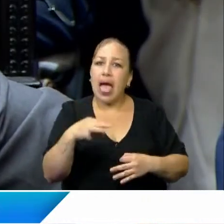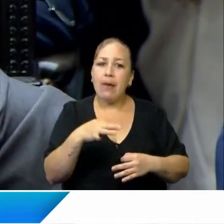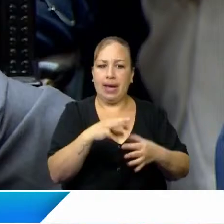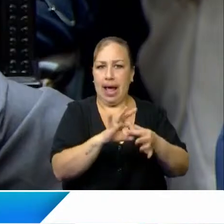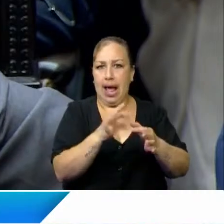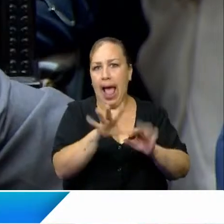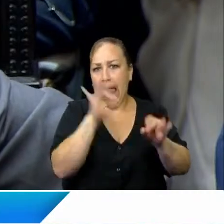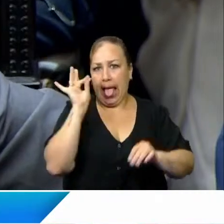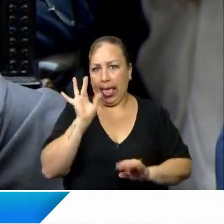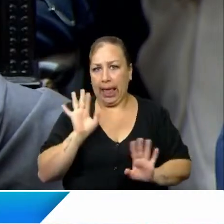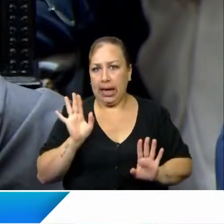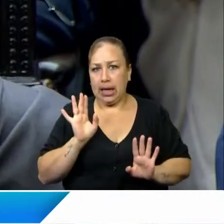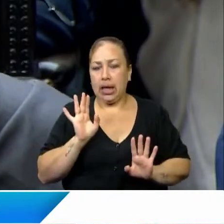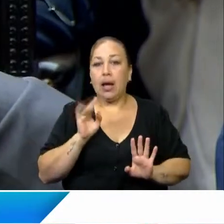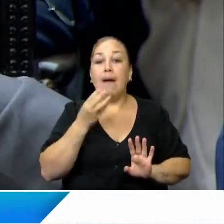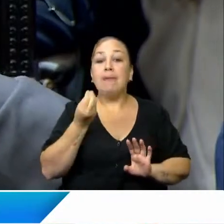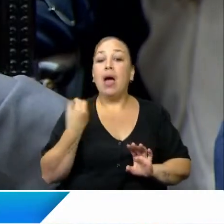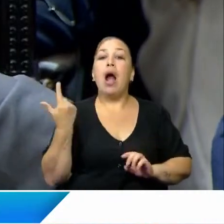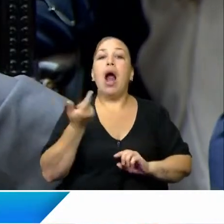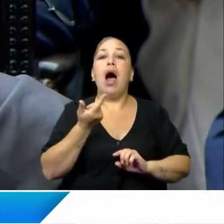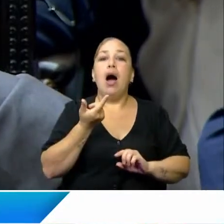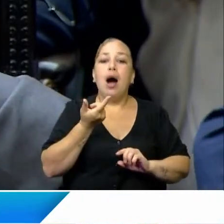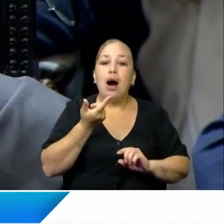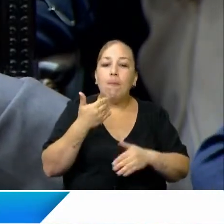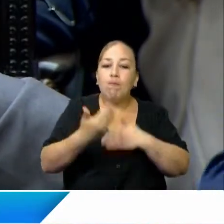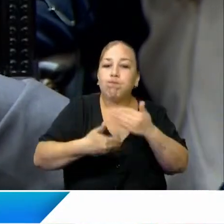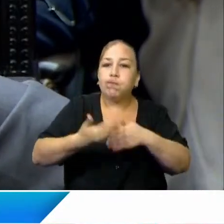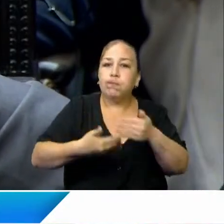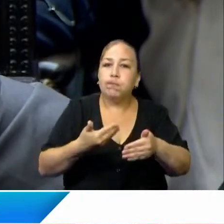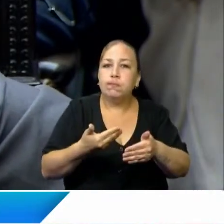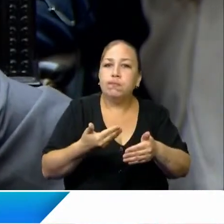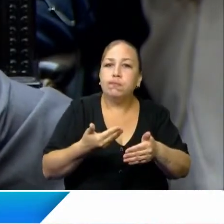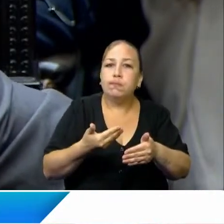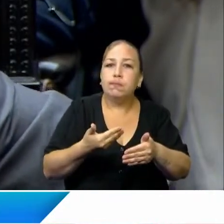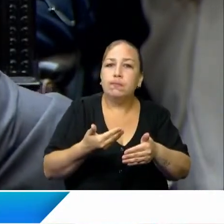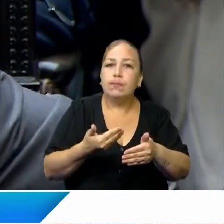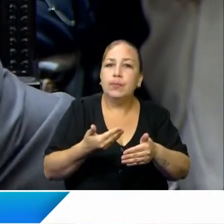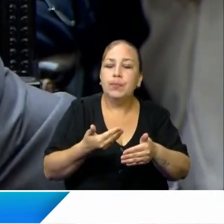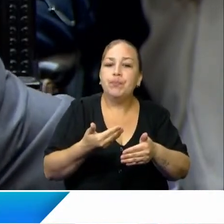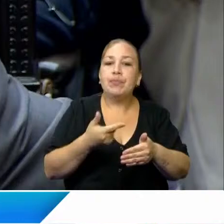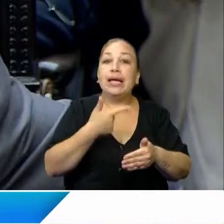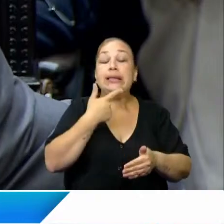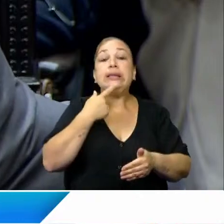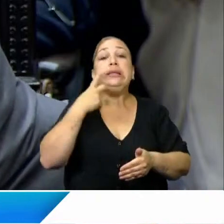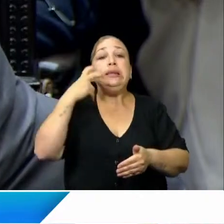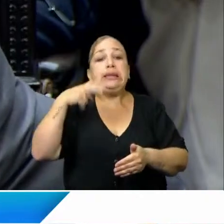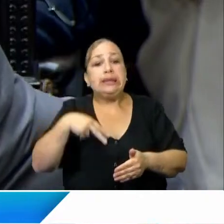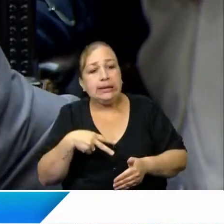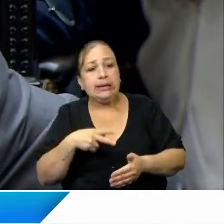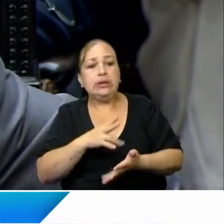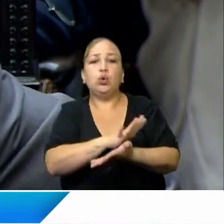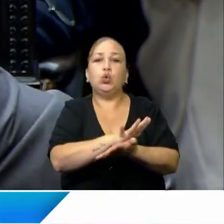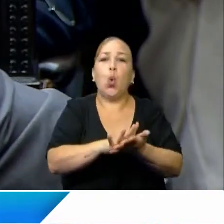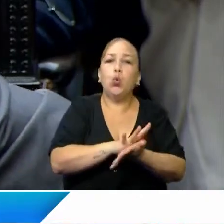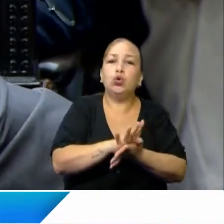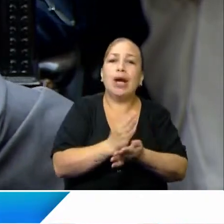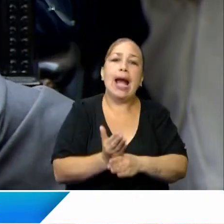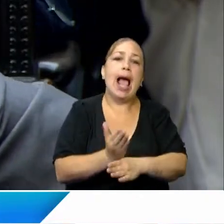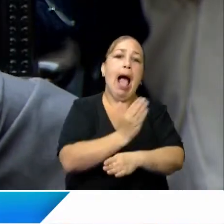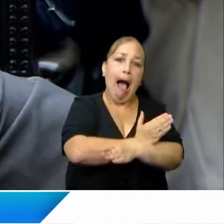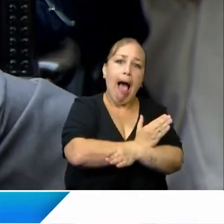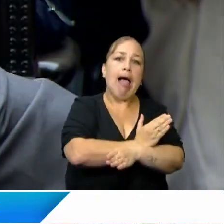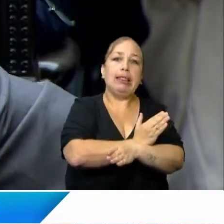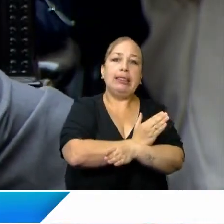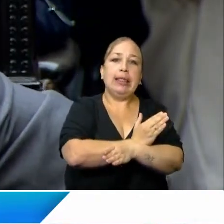de llevar a la ciudadanía a hacerlo sin resolver previamente los cuestionamientos que